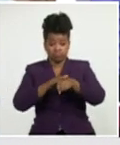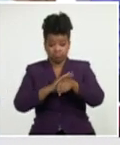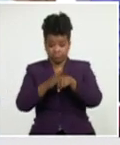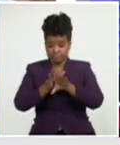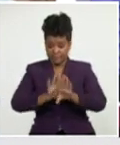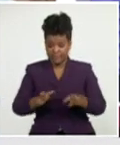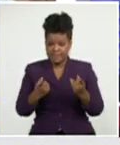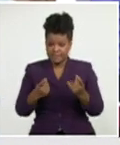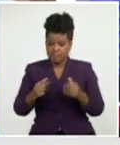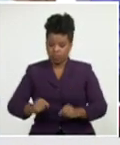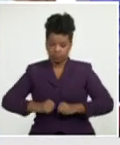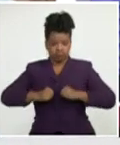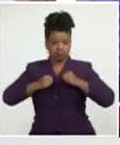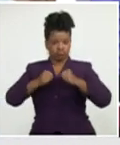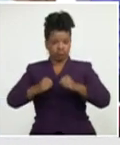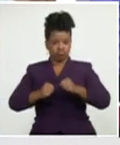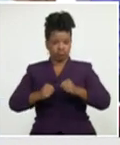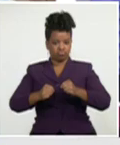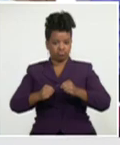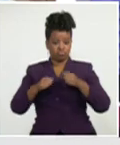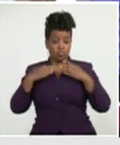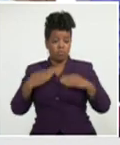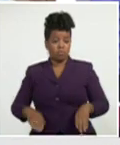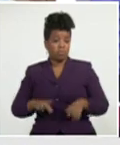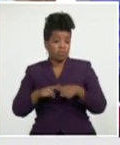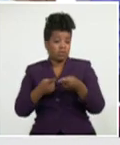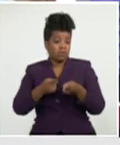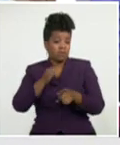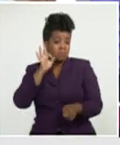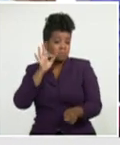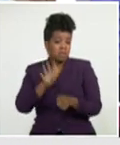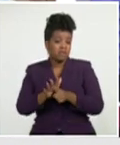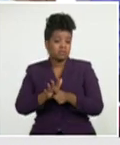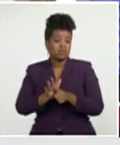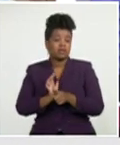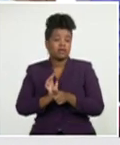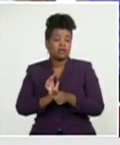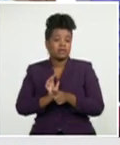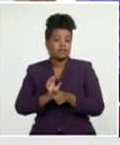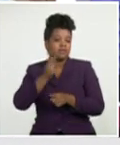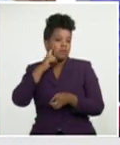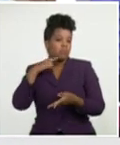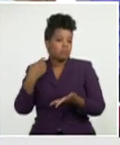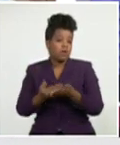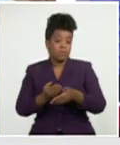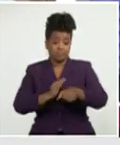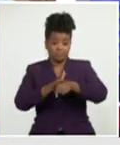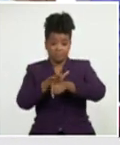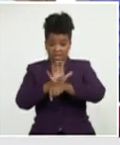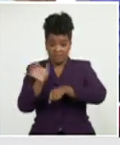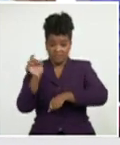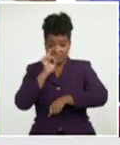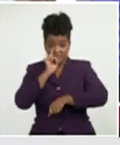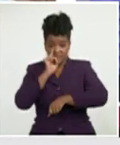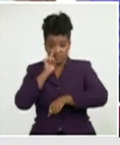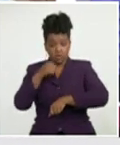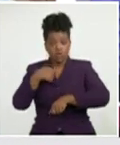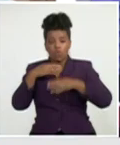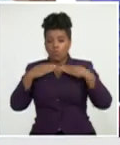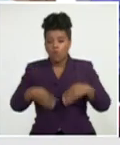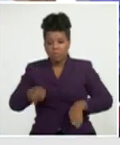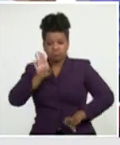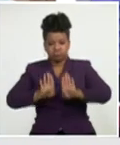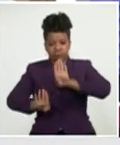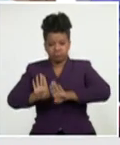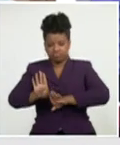inmunidad, porque empezaban a salir las evidencias de los bajos niveles de anticuerpos que quedaban en ellos como consecuencia, sobre todo de las formas